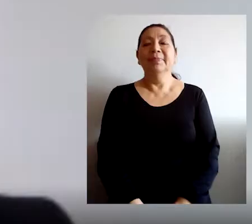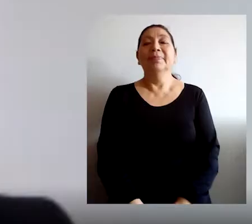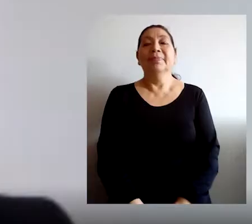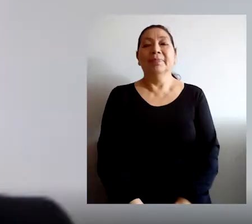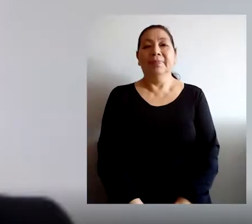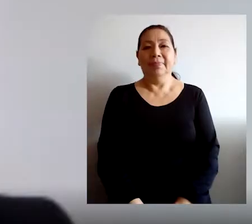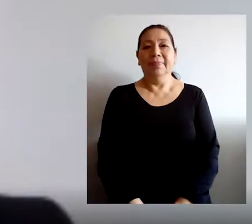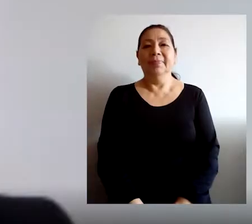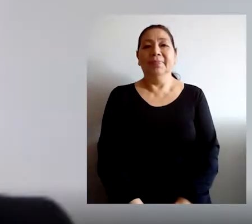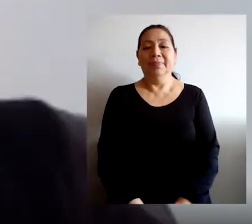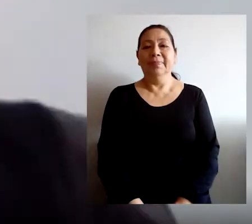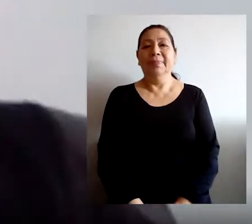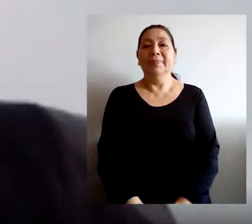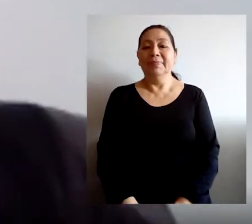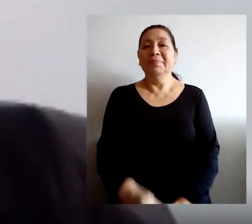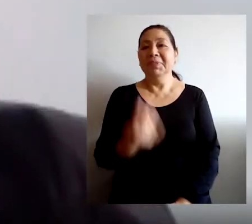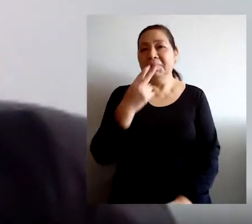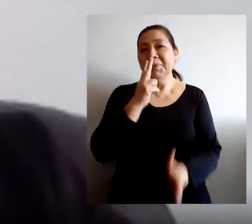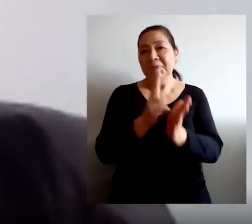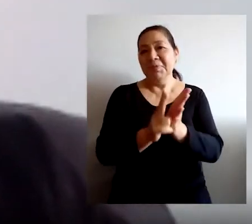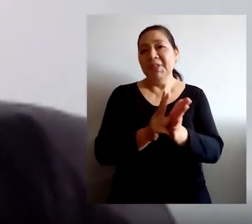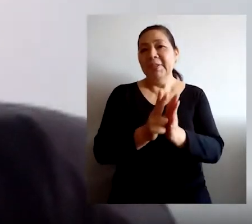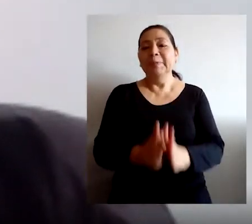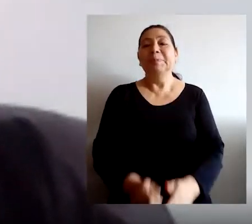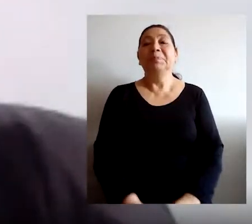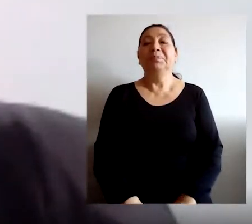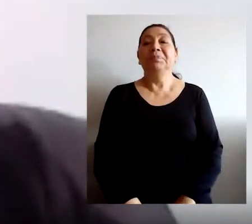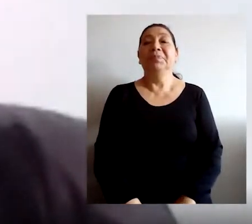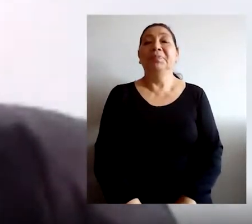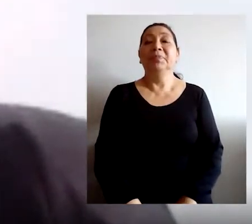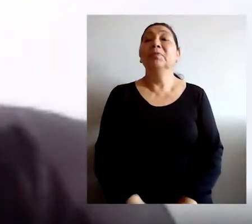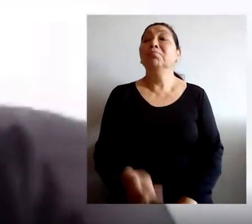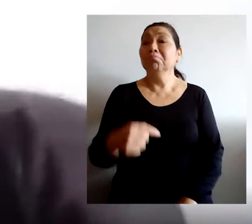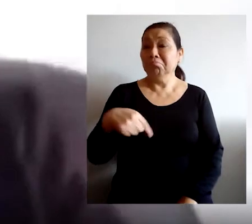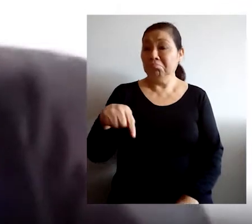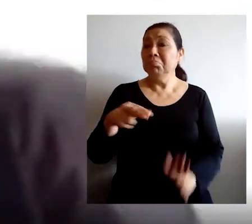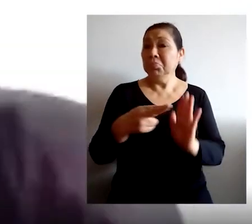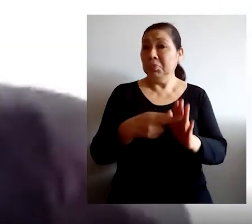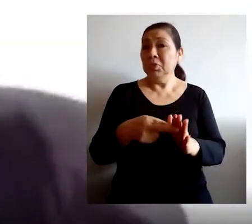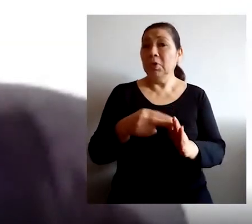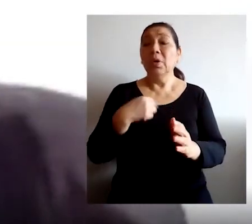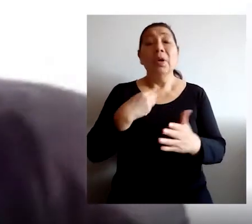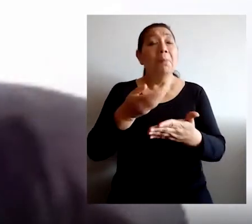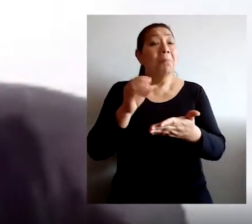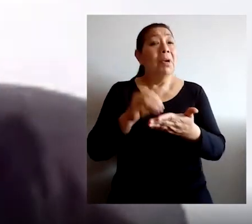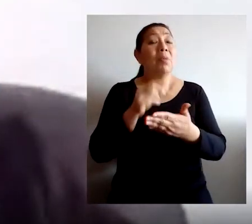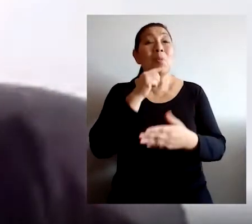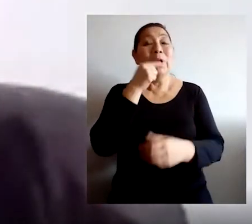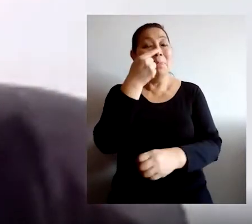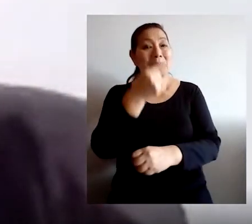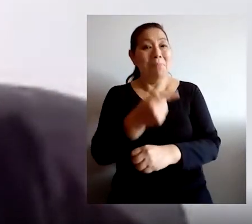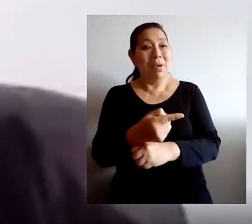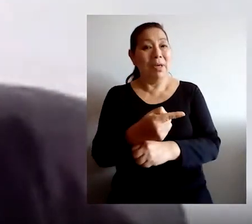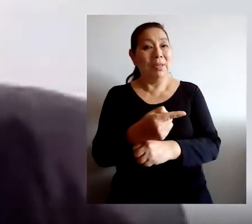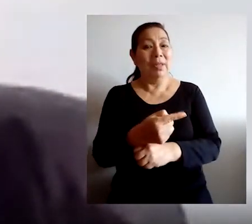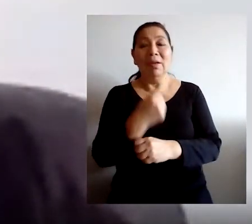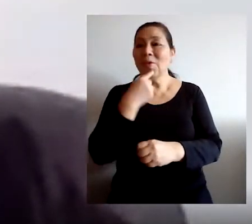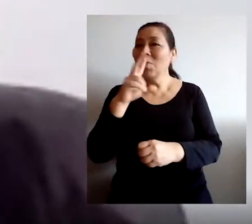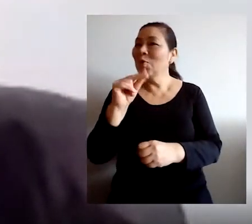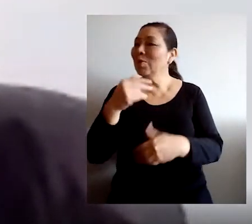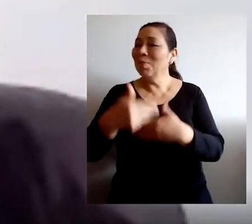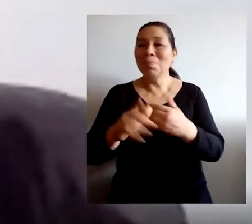Ya. Sí. Le iba diciendo, nosotros somos de la posición que la demanda debe ser